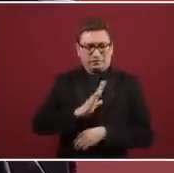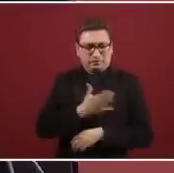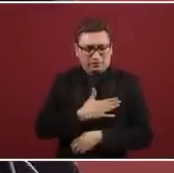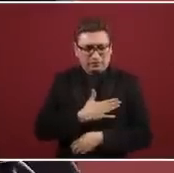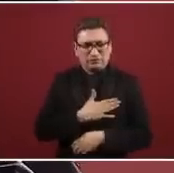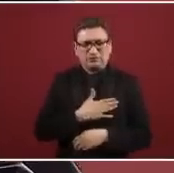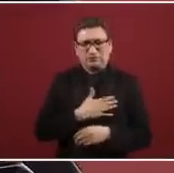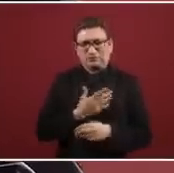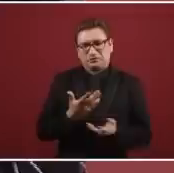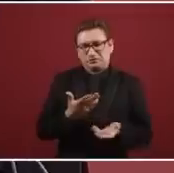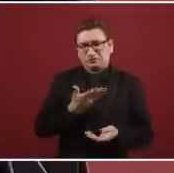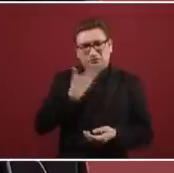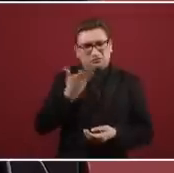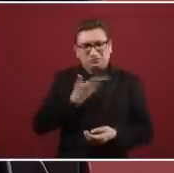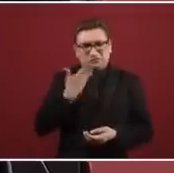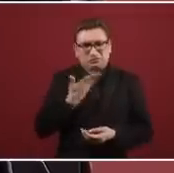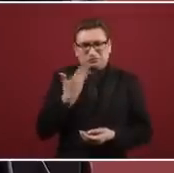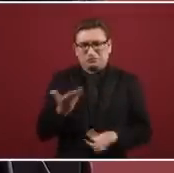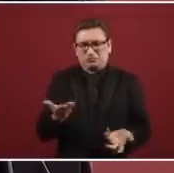se decía antes.